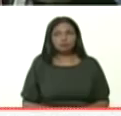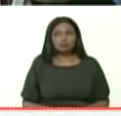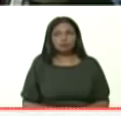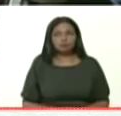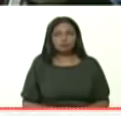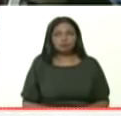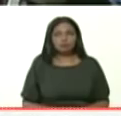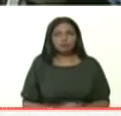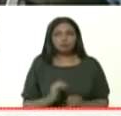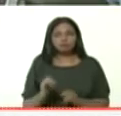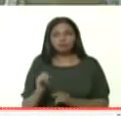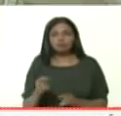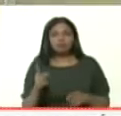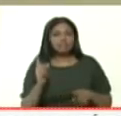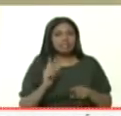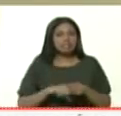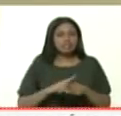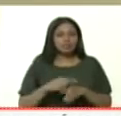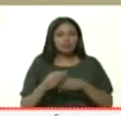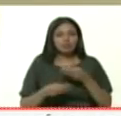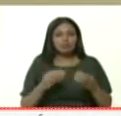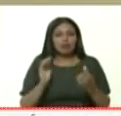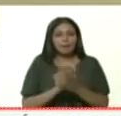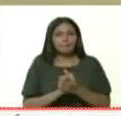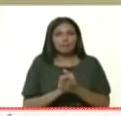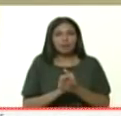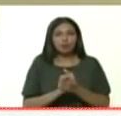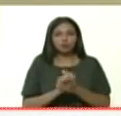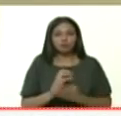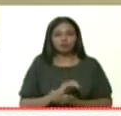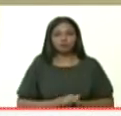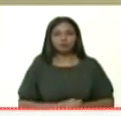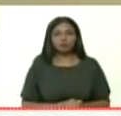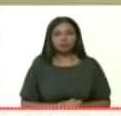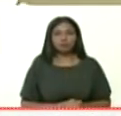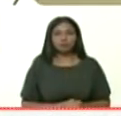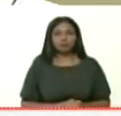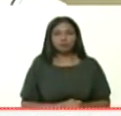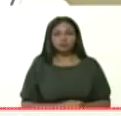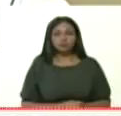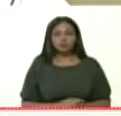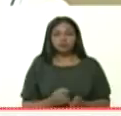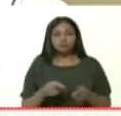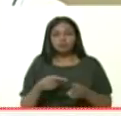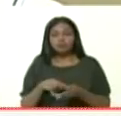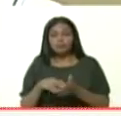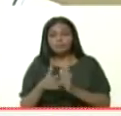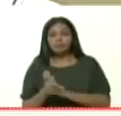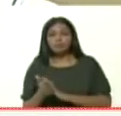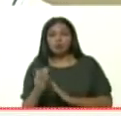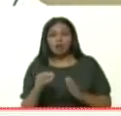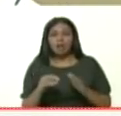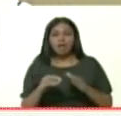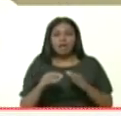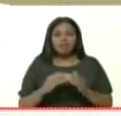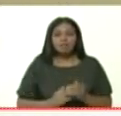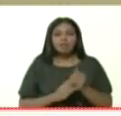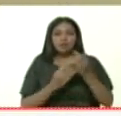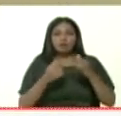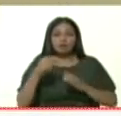Así que es cuestión de tiempo, compañera, que ese liderazgo que viene de abajo, como un